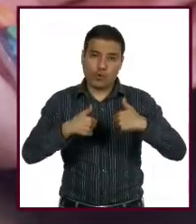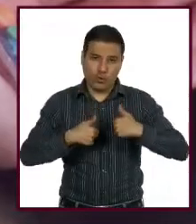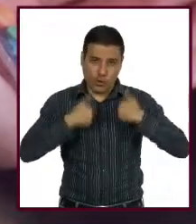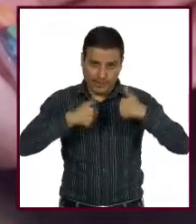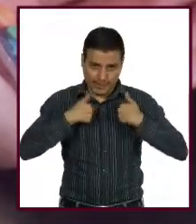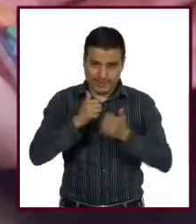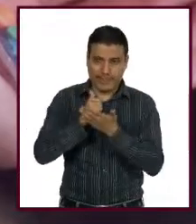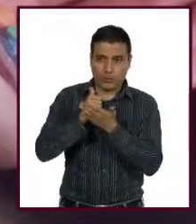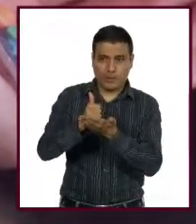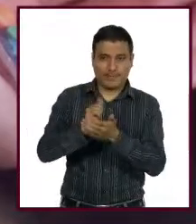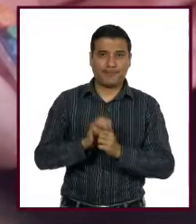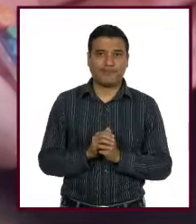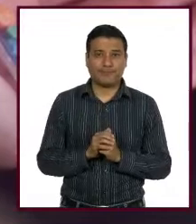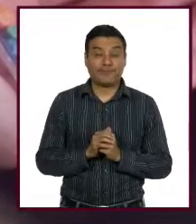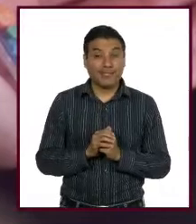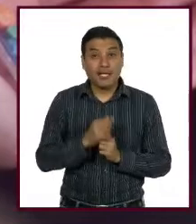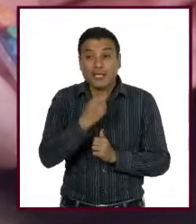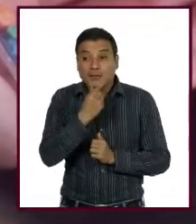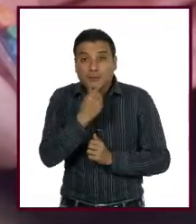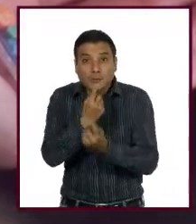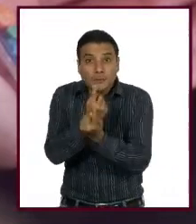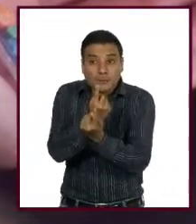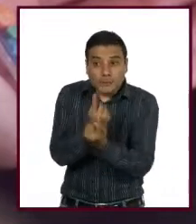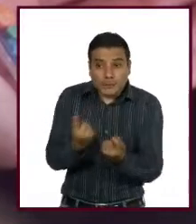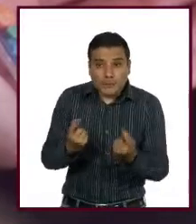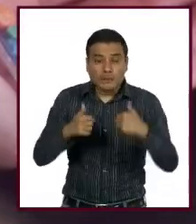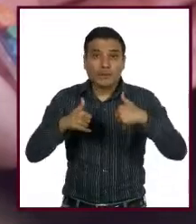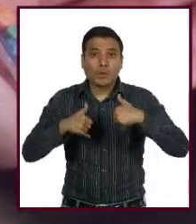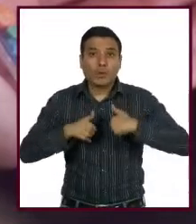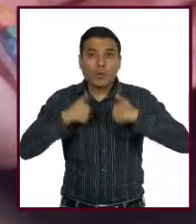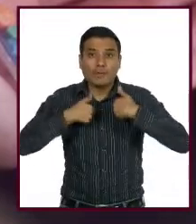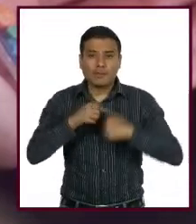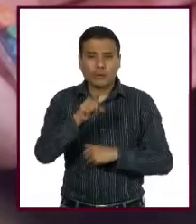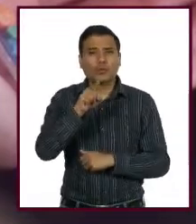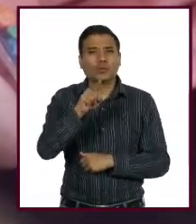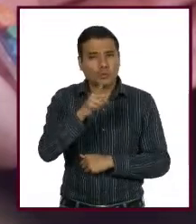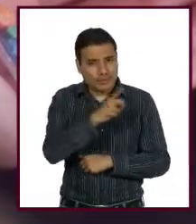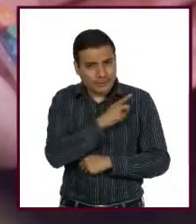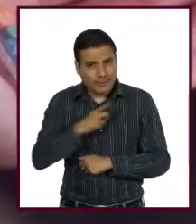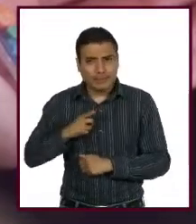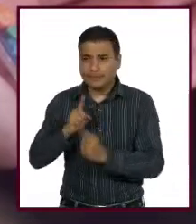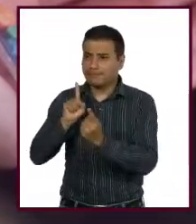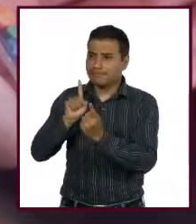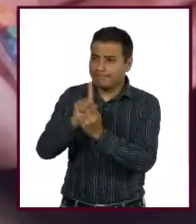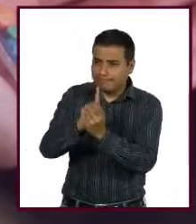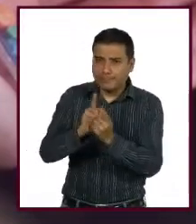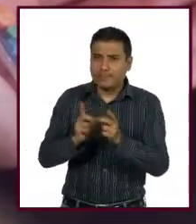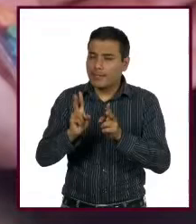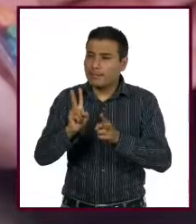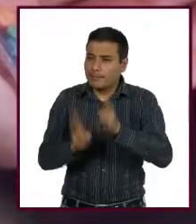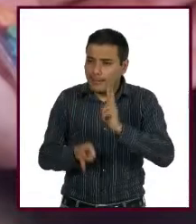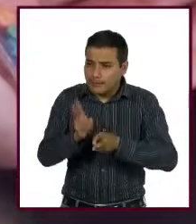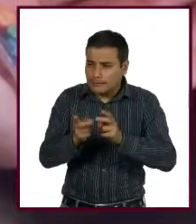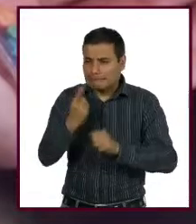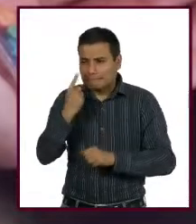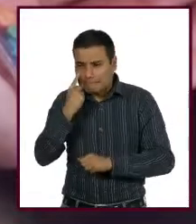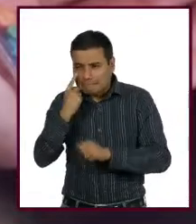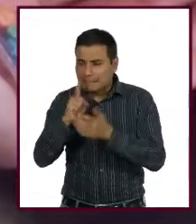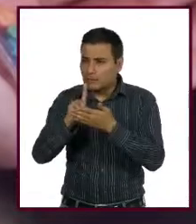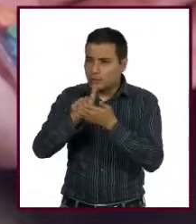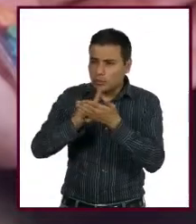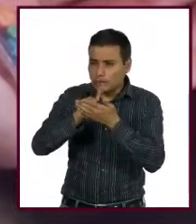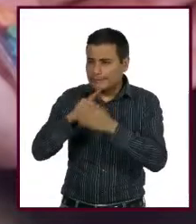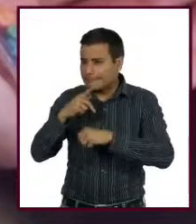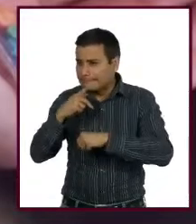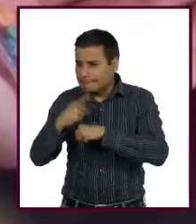necesario acercarnos a las niñas, a los niños, adolescentes y jóvenes para hablar sobre todos los daños que generan estas sustancias en nuestro